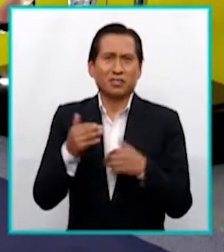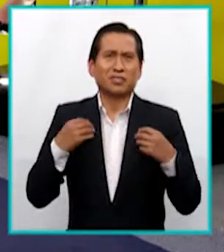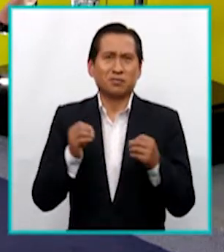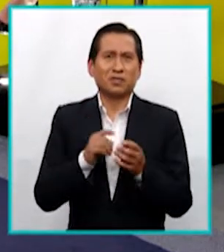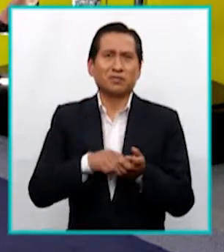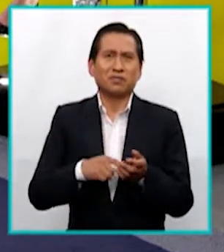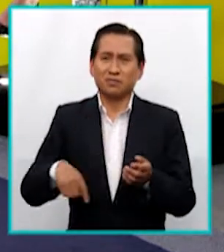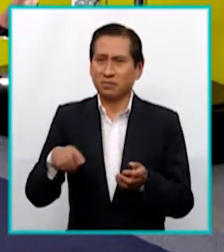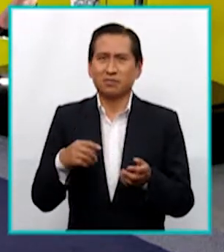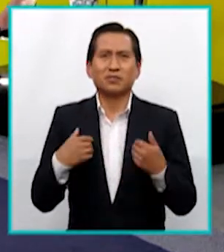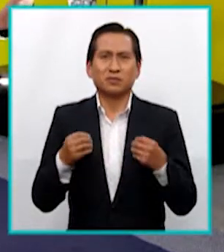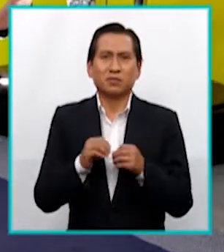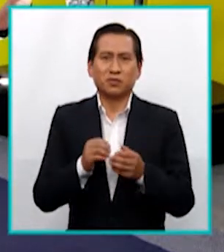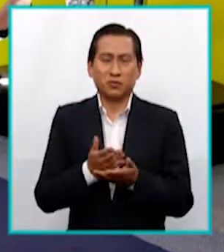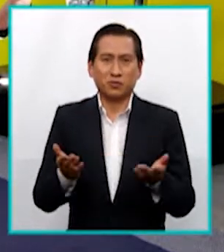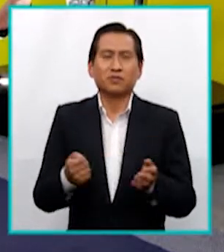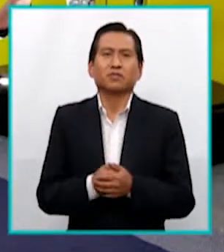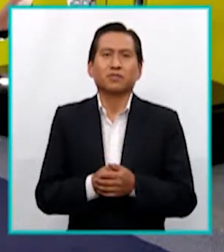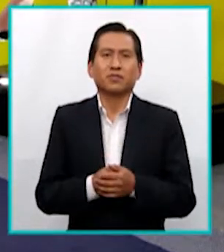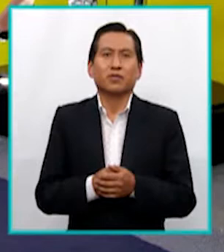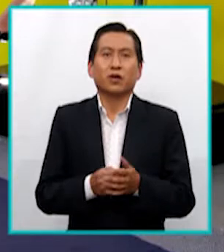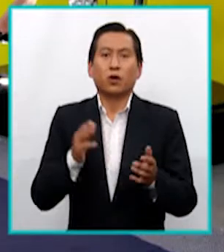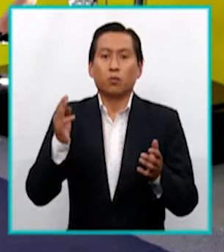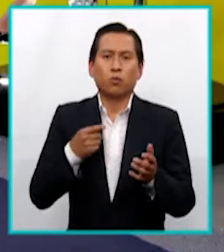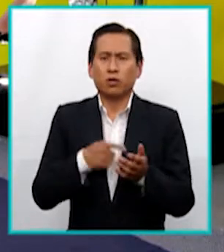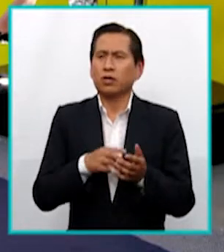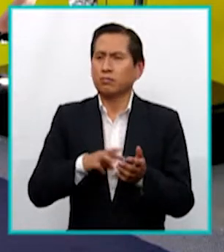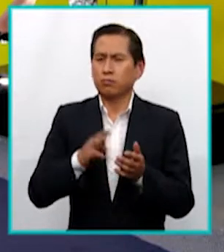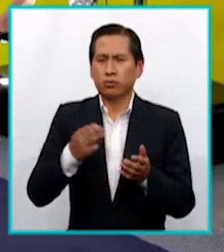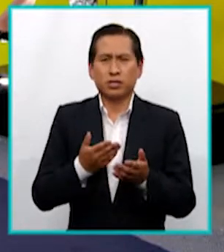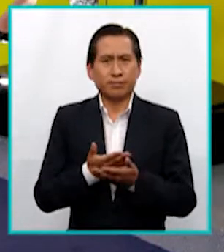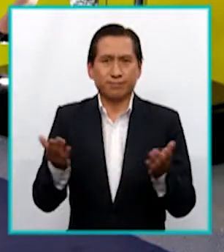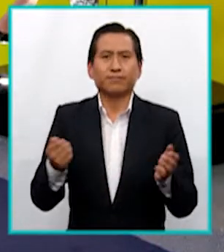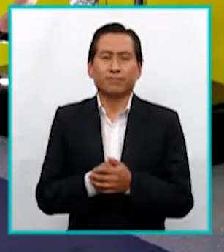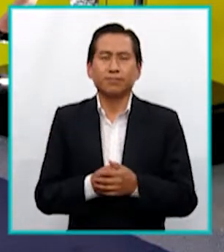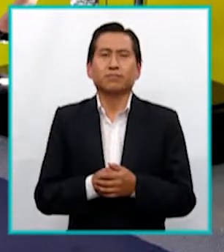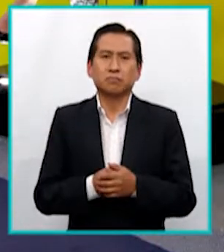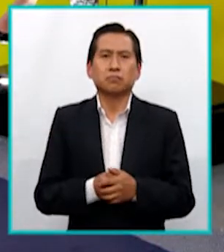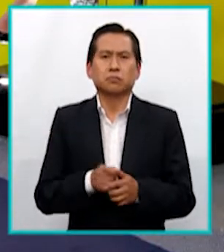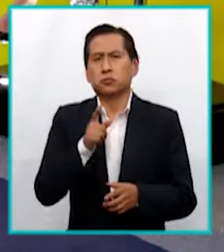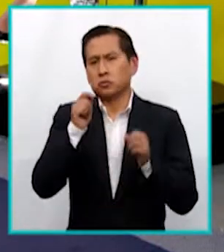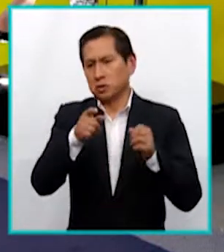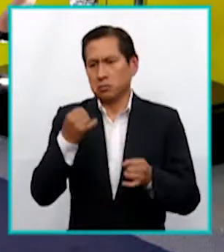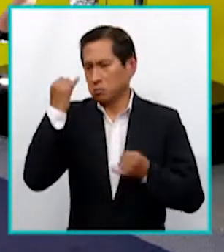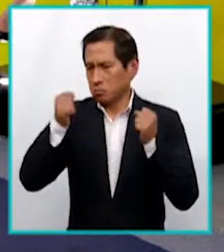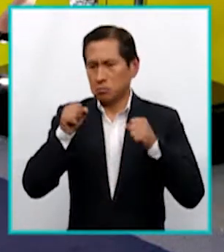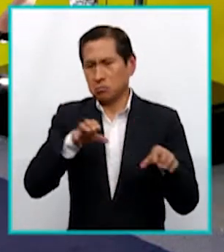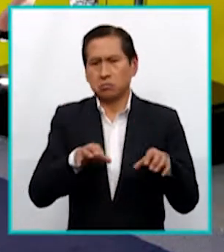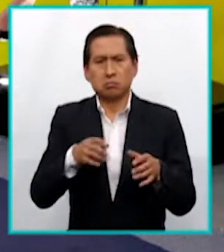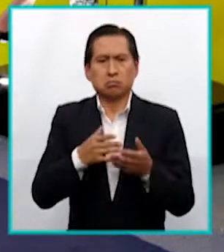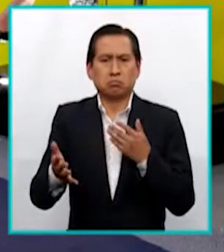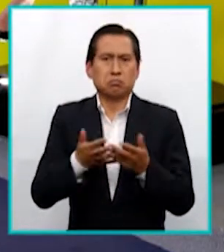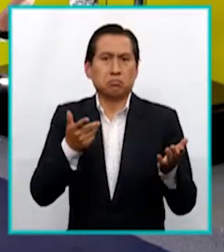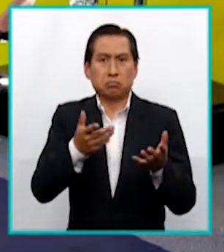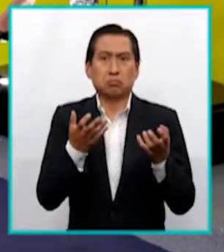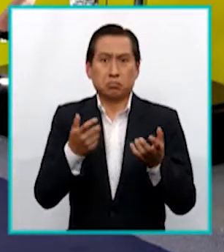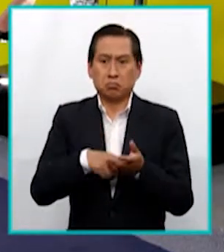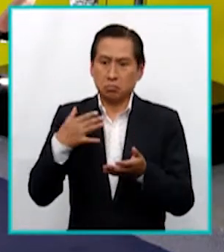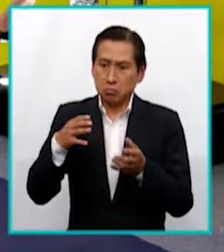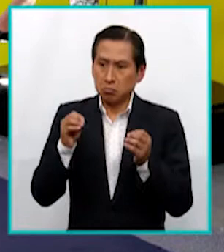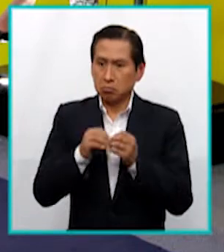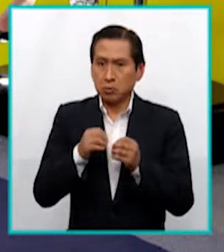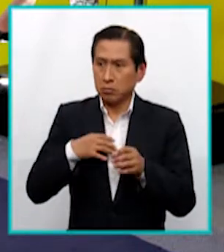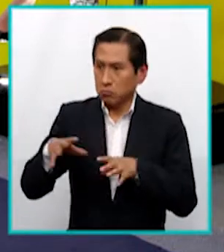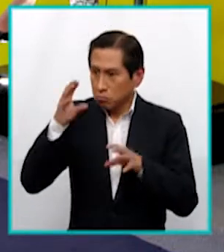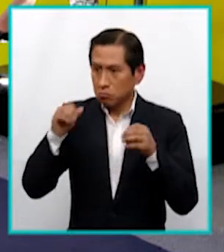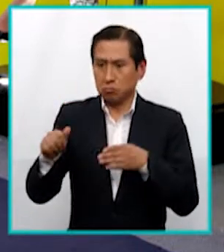que queremos dar con los chicos, ¿no? Que la música es música. Claro. Entonces, claro, tú puedes hacer lo que quieras y si tratas de estudiar y la